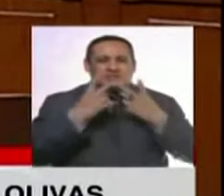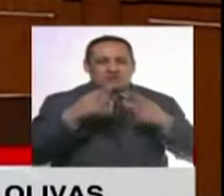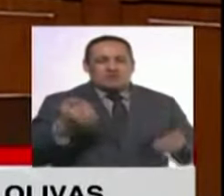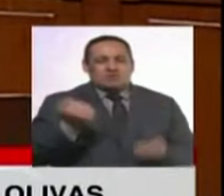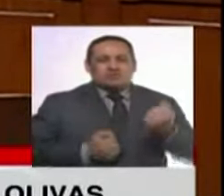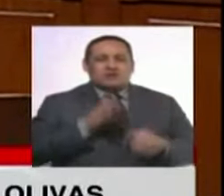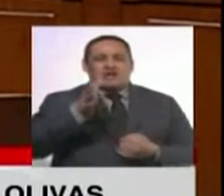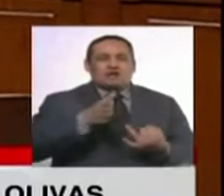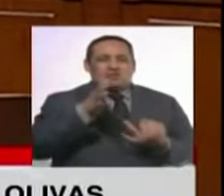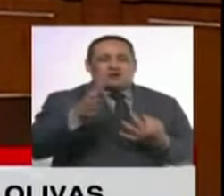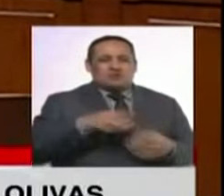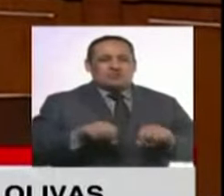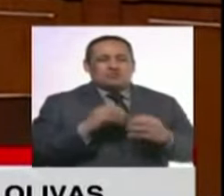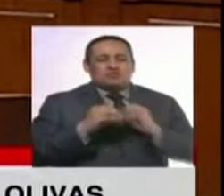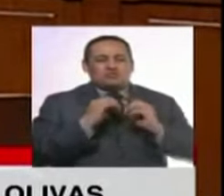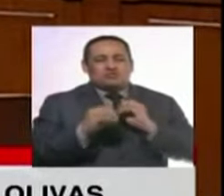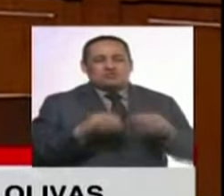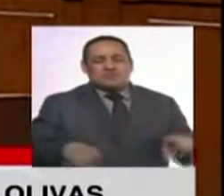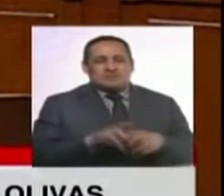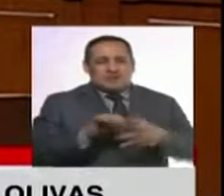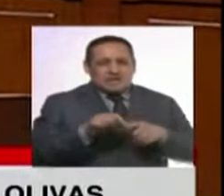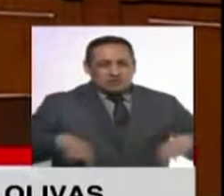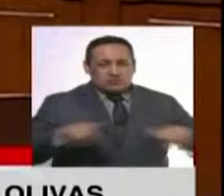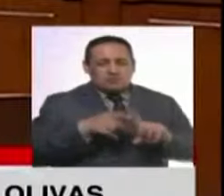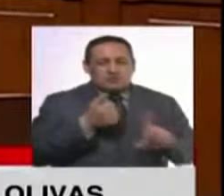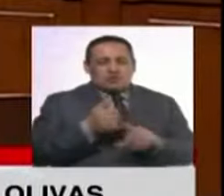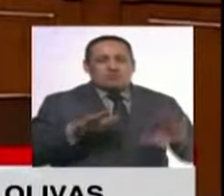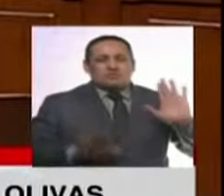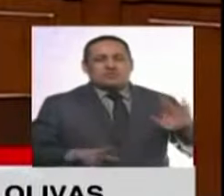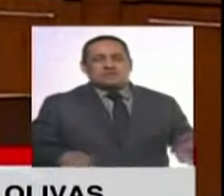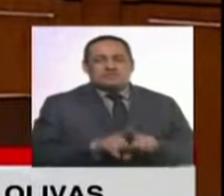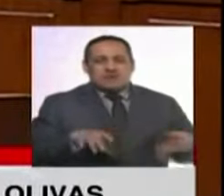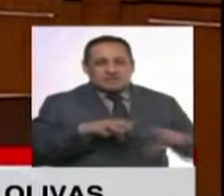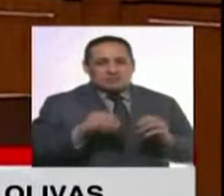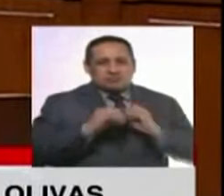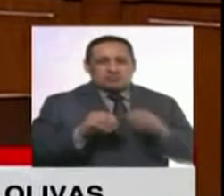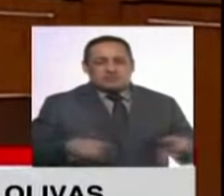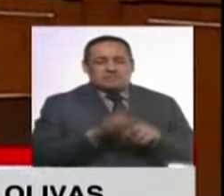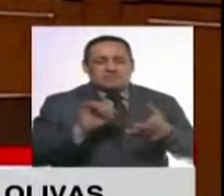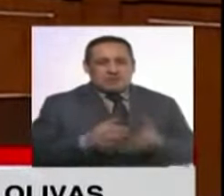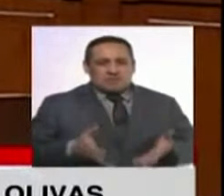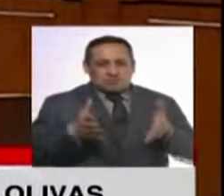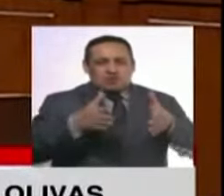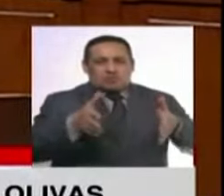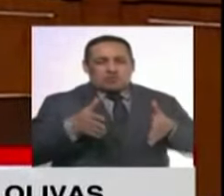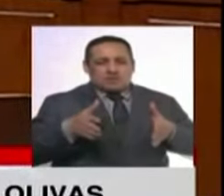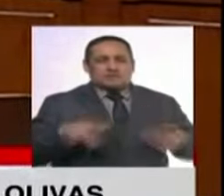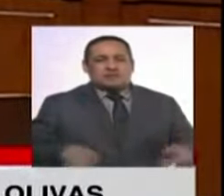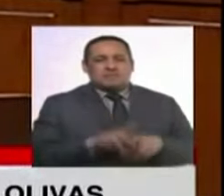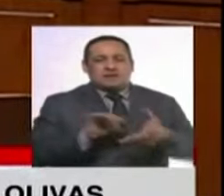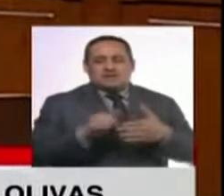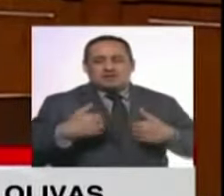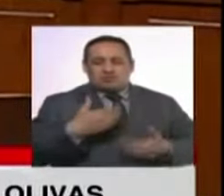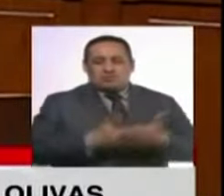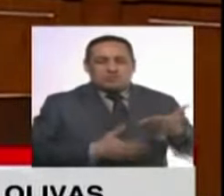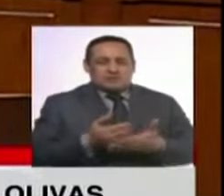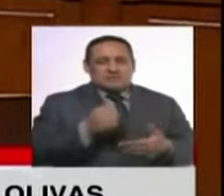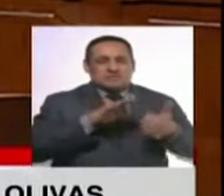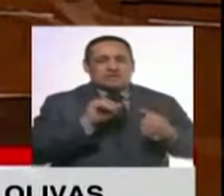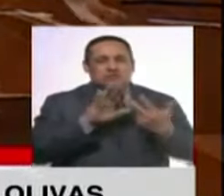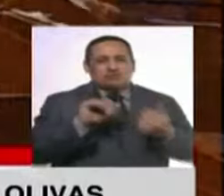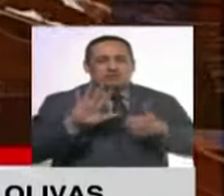vivían los carros recuperables y ellos mismos eran comprometido a hacer a condiciones para poner almacenes y acá tengo el oficio justamente